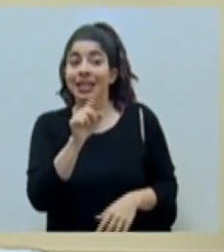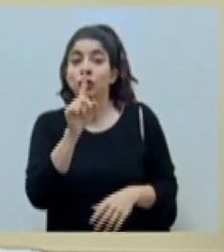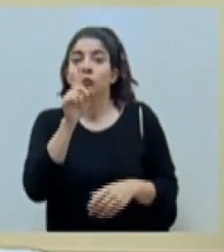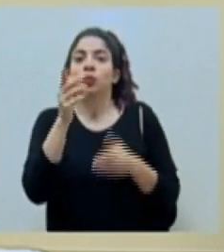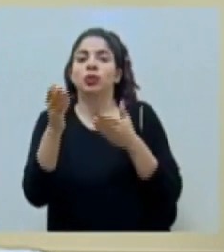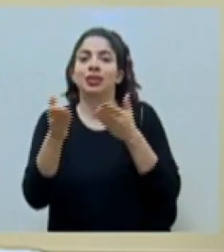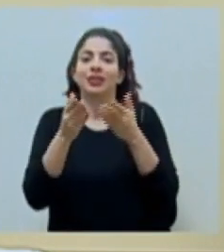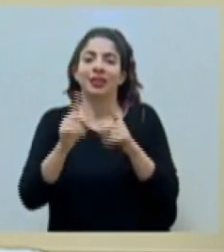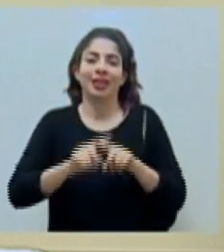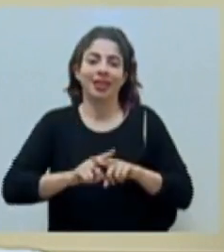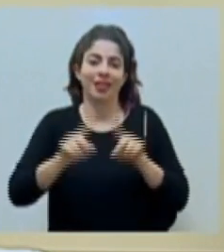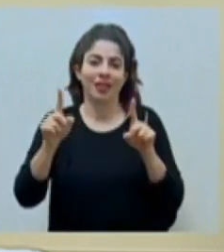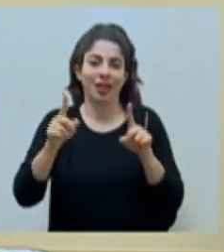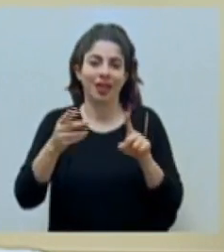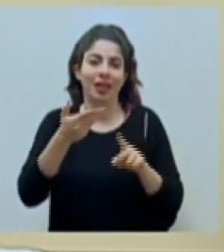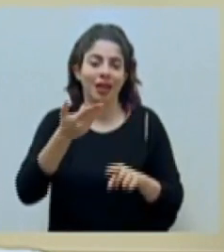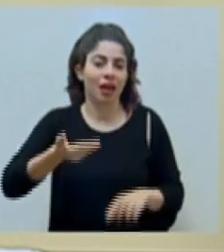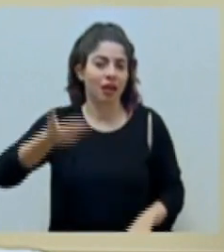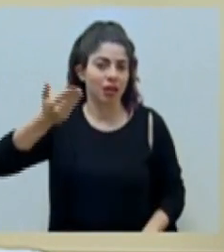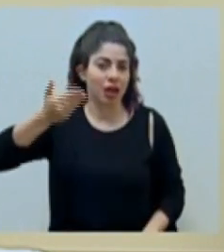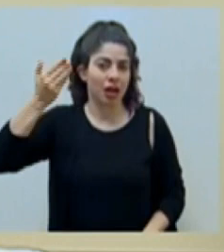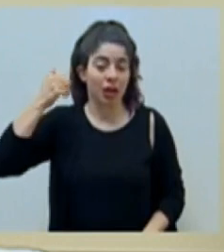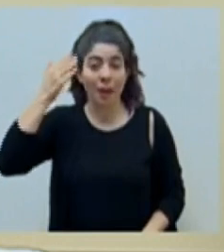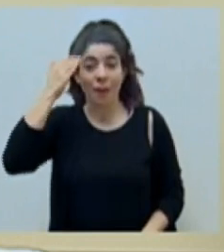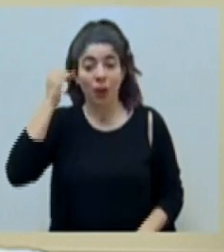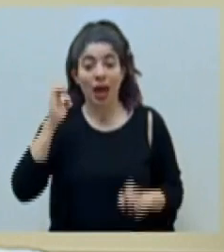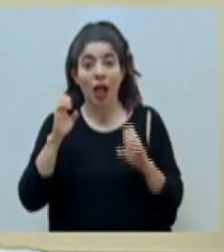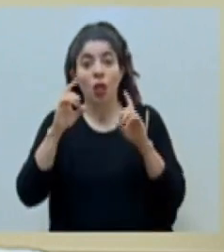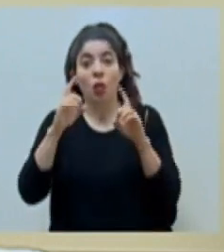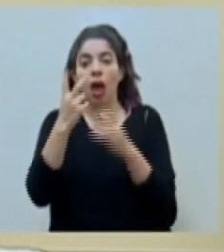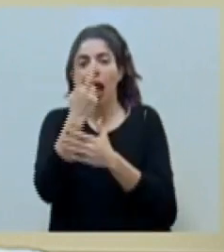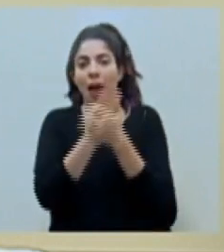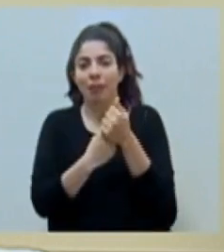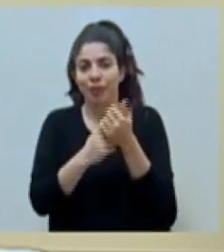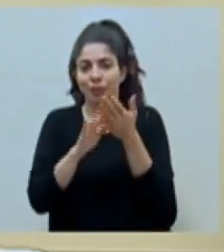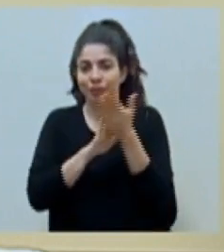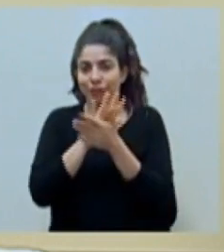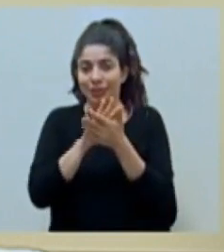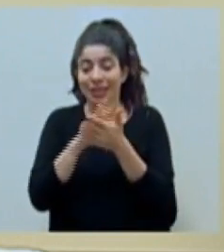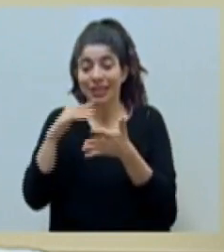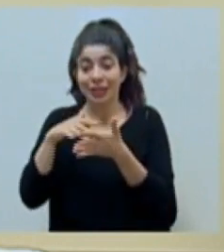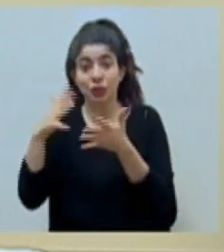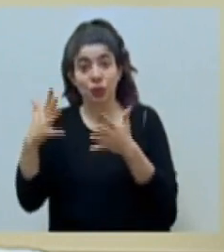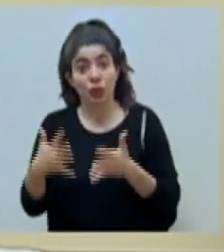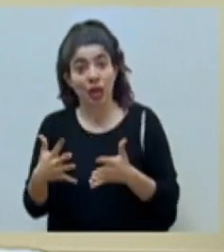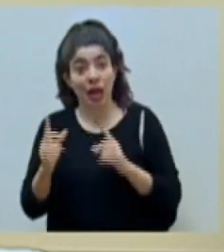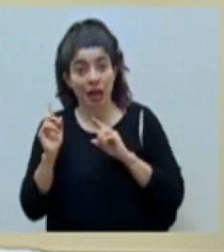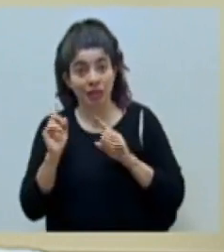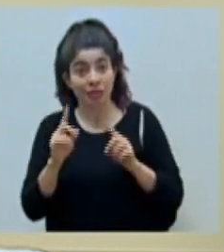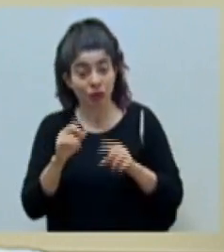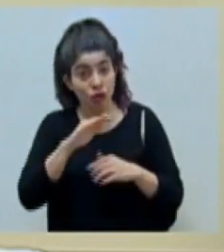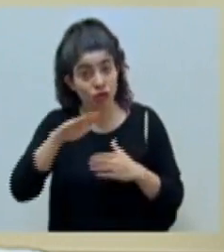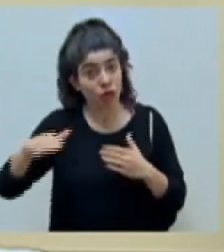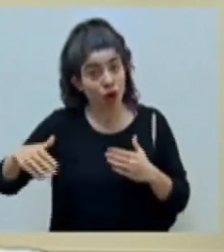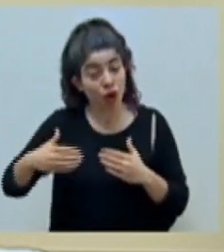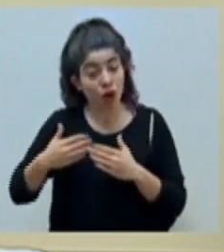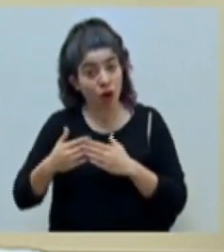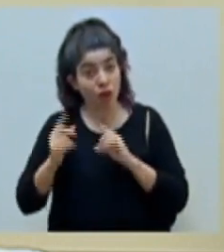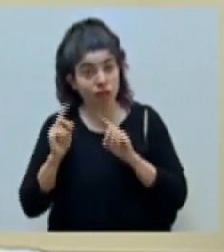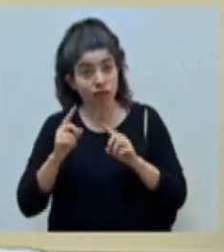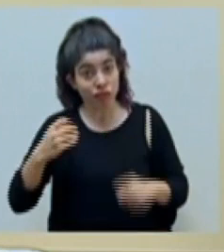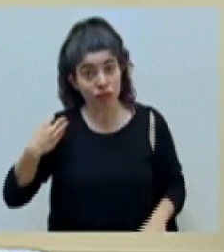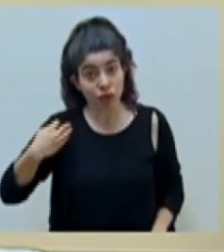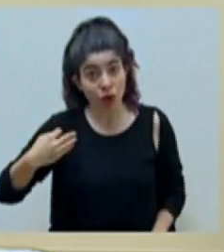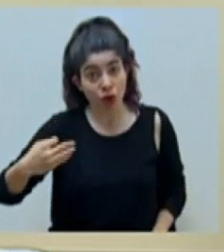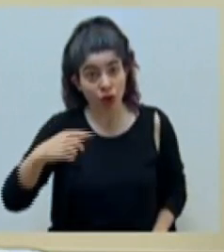servicio diferente al que se ha dado en otros momentos, porque es una educación combinada. Los estudiantes no van a ir todos los